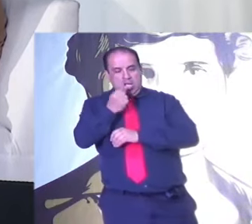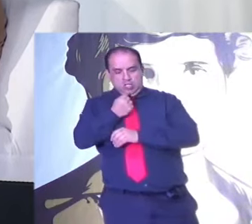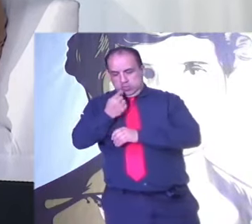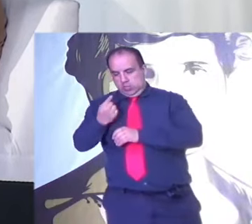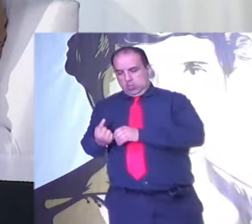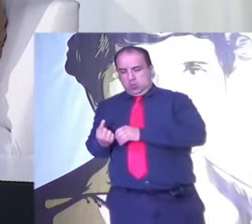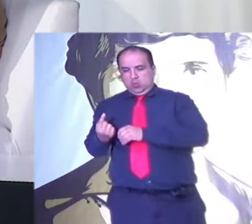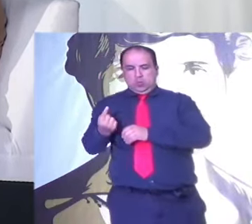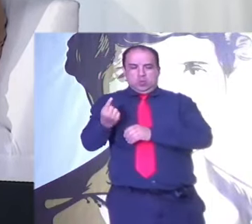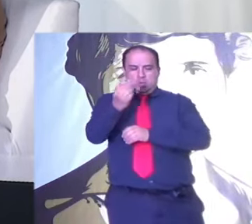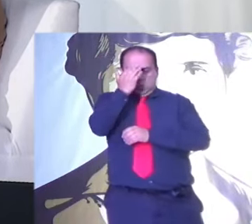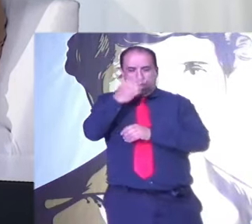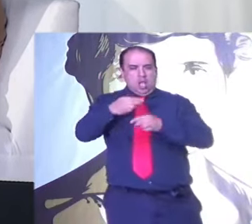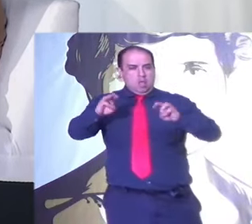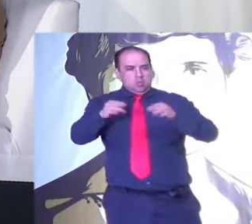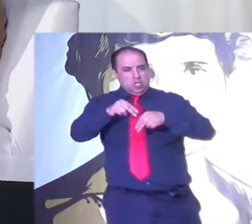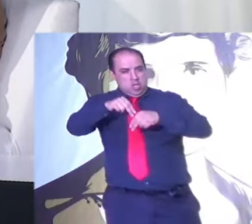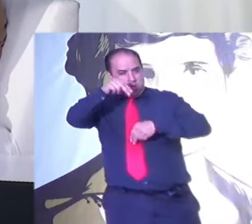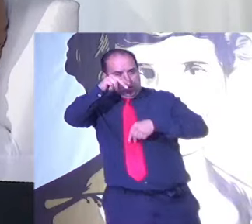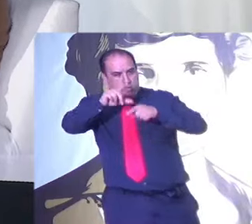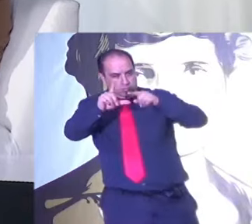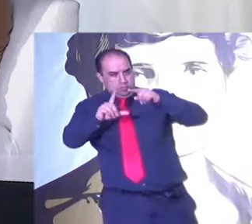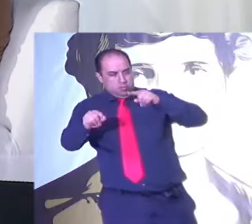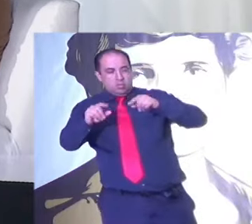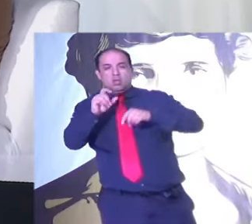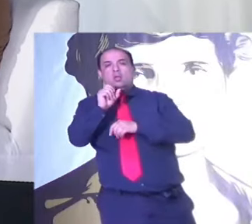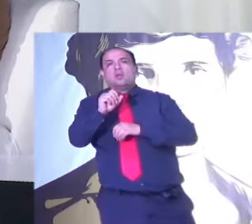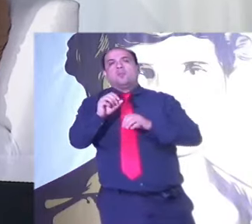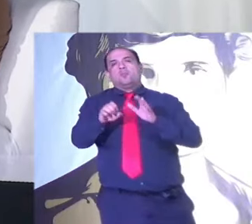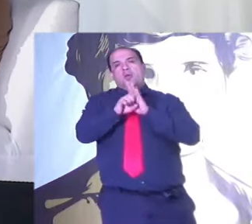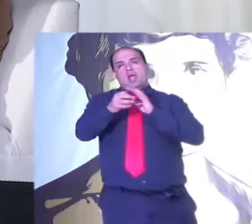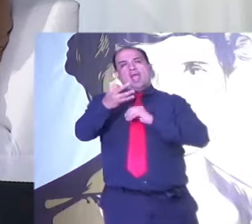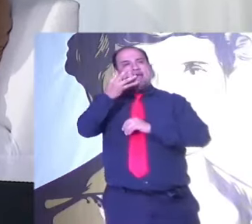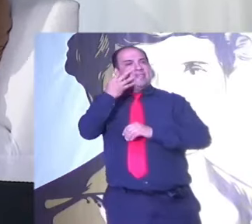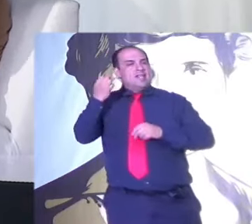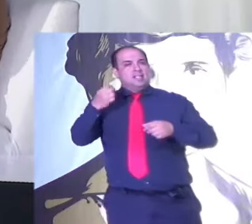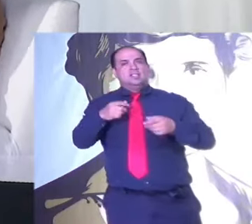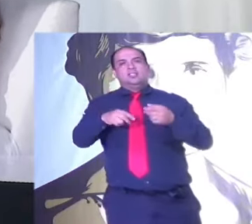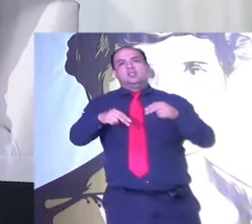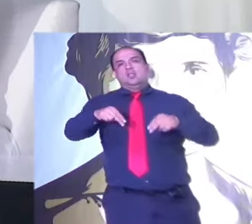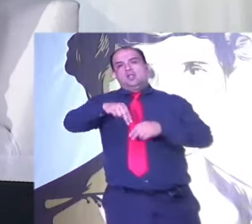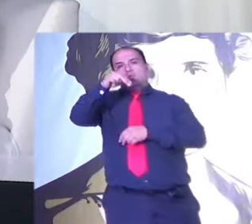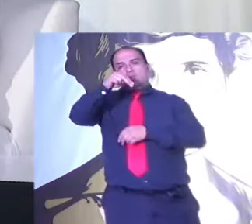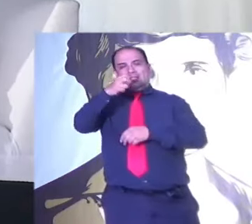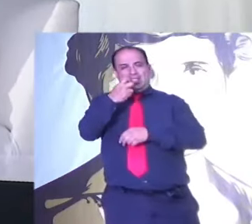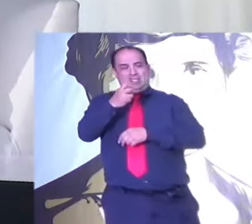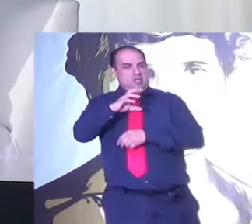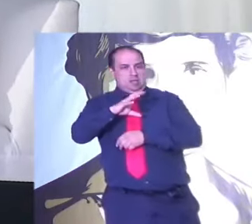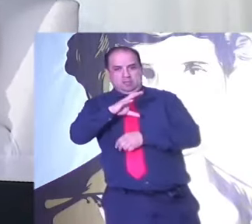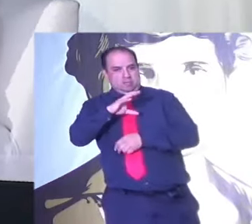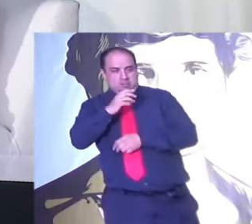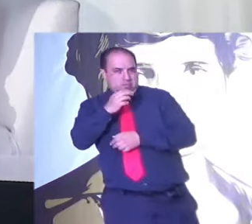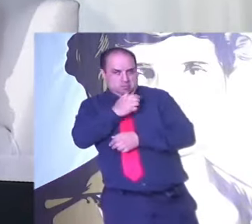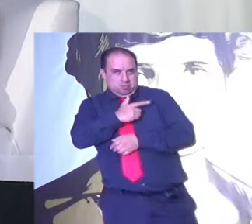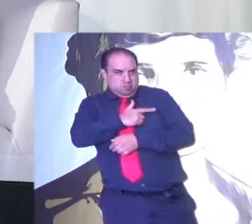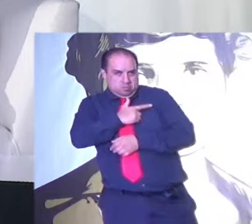infancia, digamos, la música norteña, la música de los Tigres del Norte. Tigres del Norte no desde mi infancia.